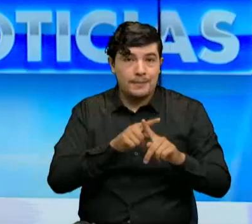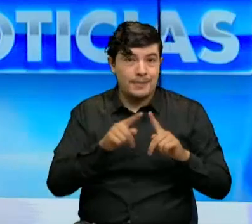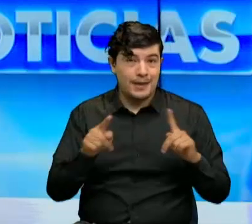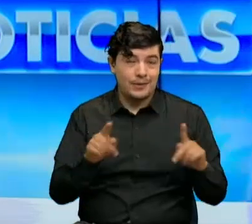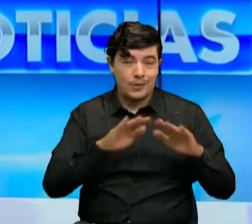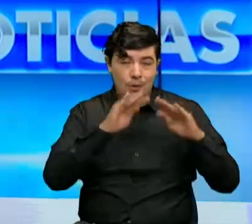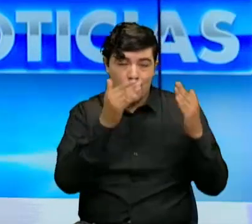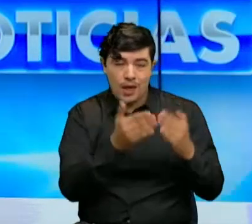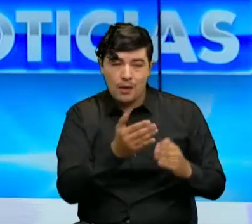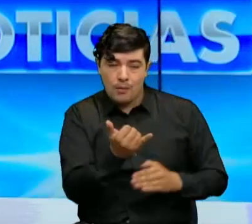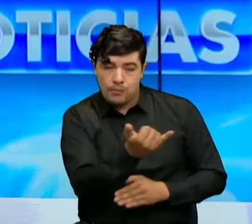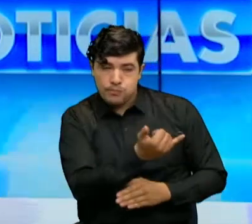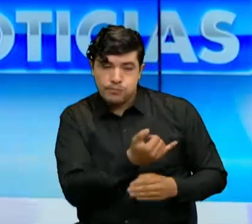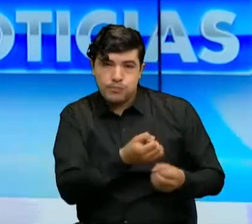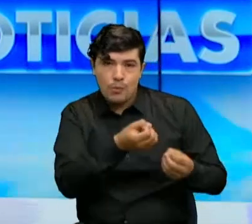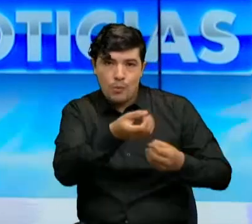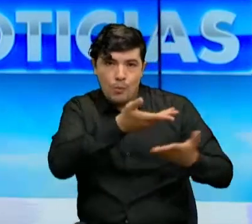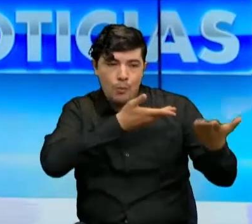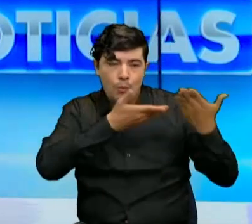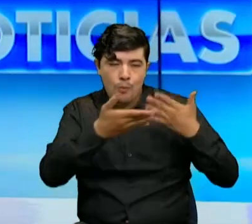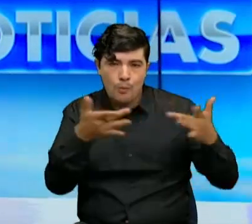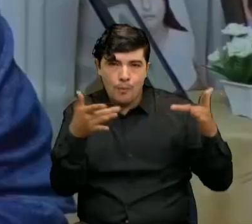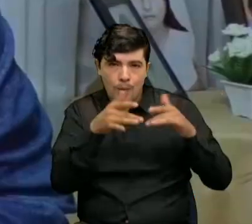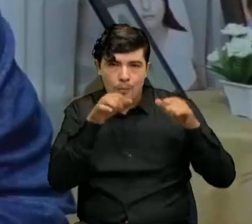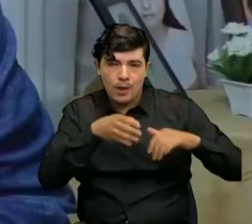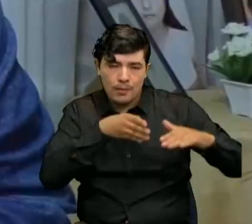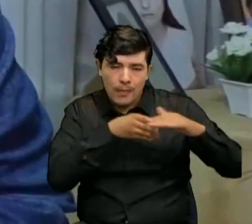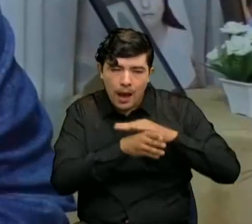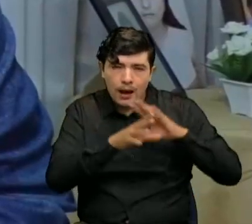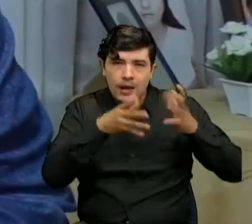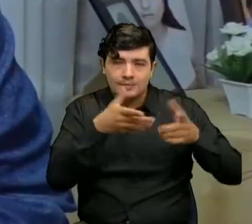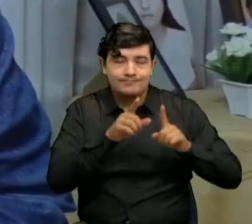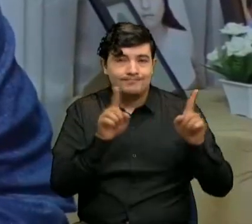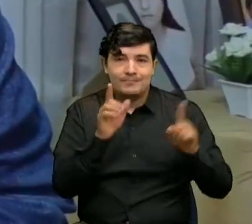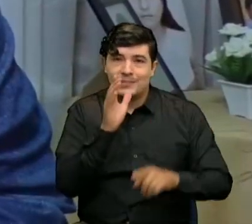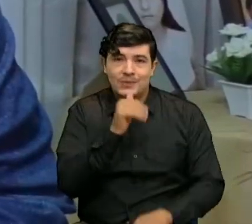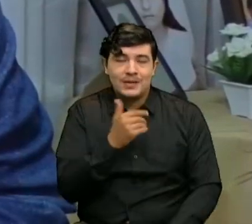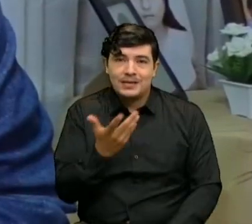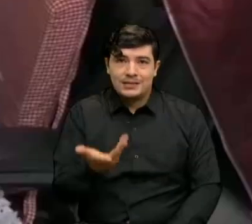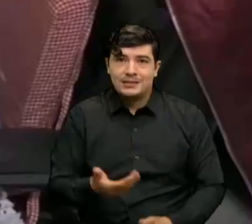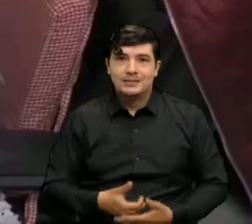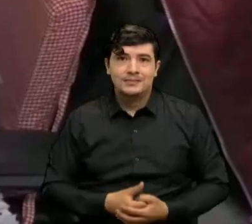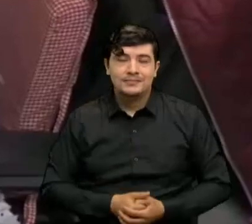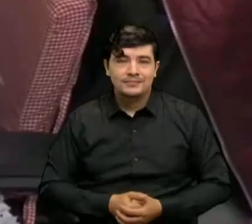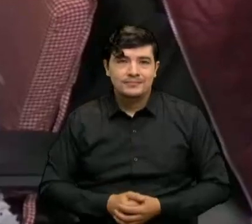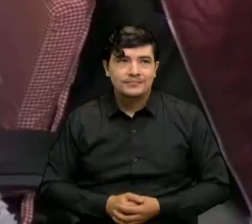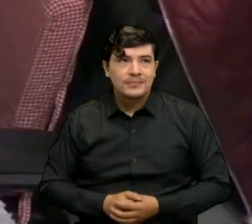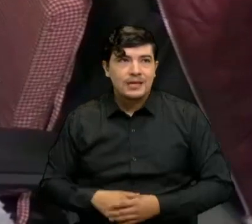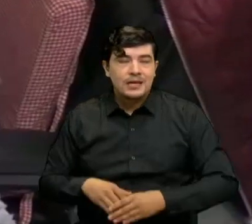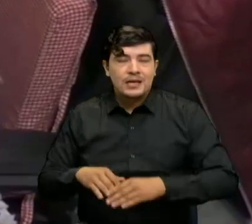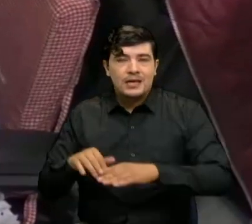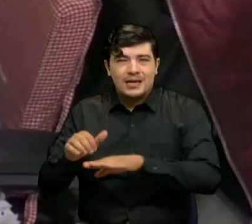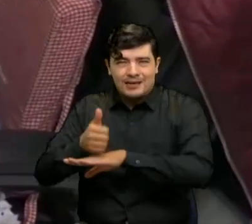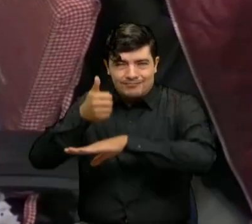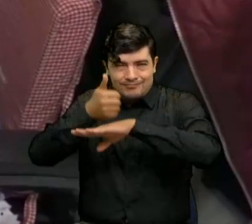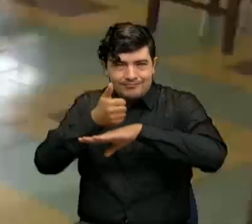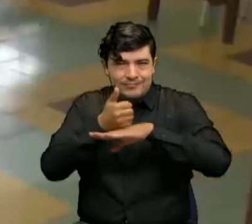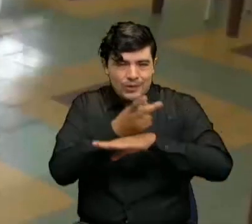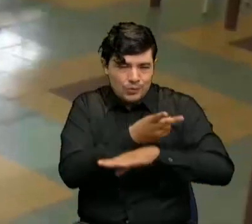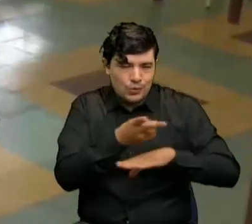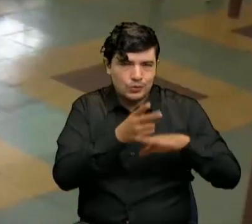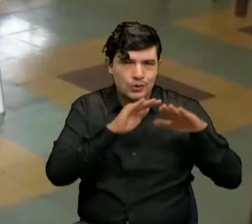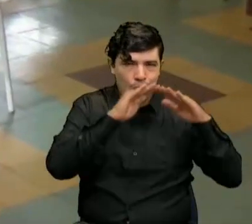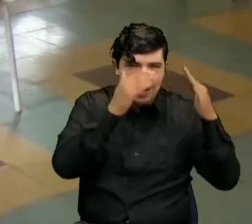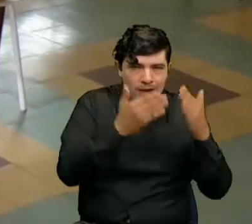para cumplir con todas las disposiciones los rectores del instituto técnico industrial y del colegio nuestra señora del rosario'